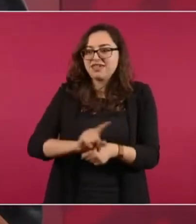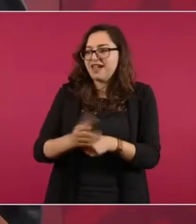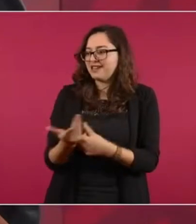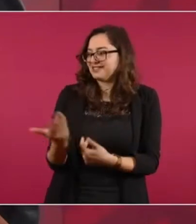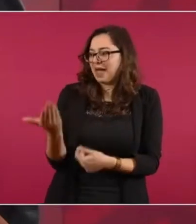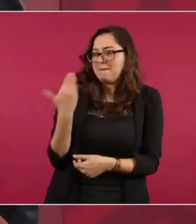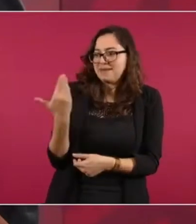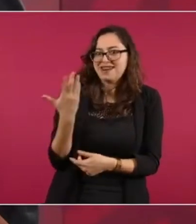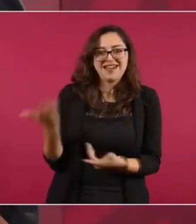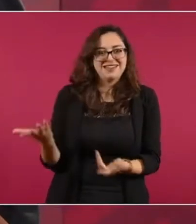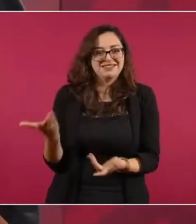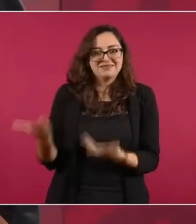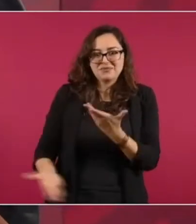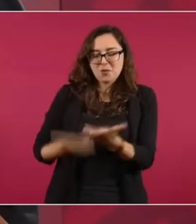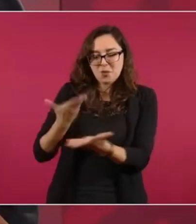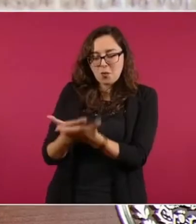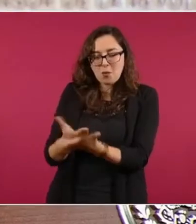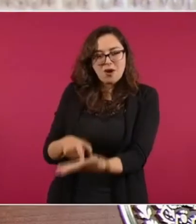presentaron.